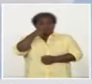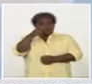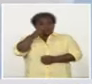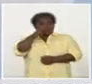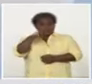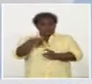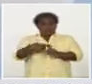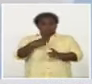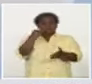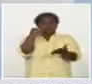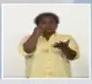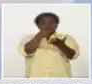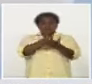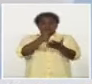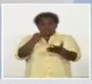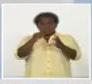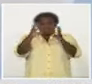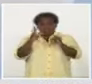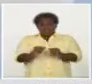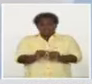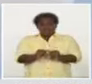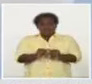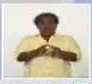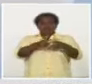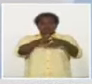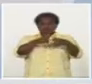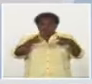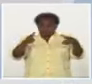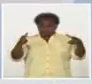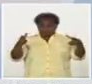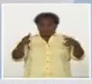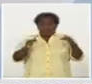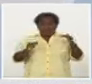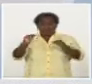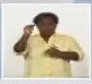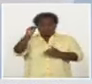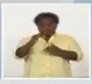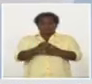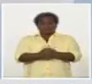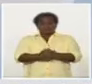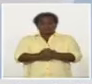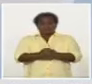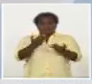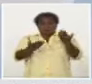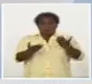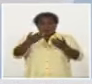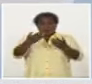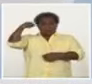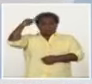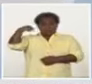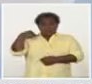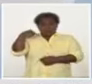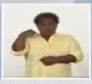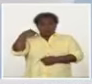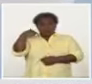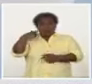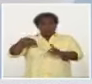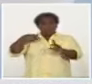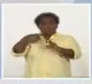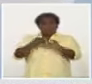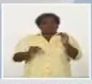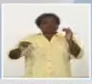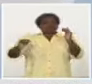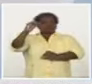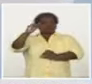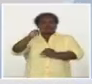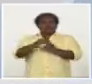confirmados, son cifras elevadas y muy superiores a las del día de ayer, que traducen el número de casos